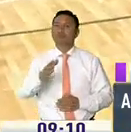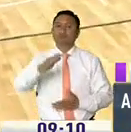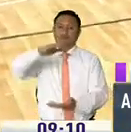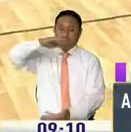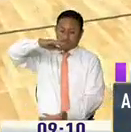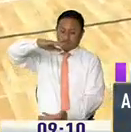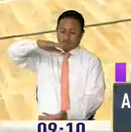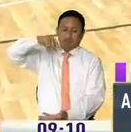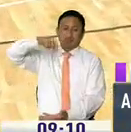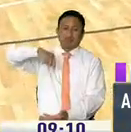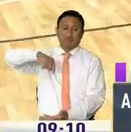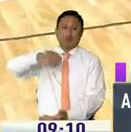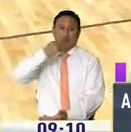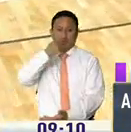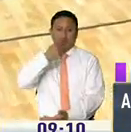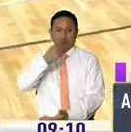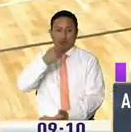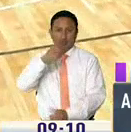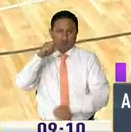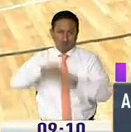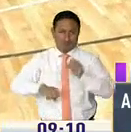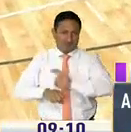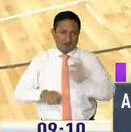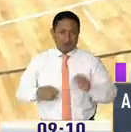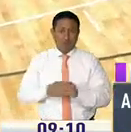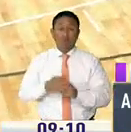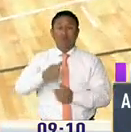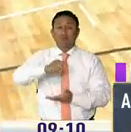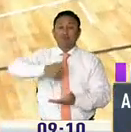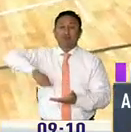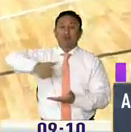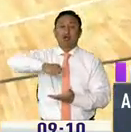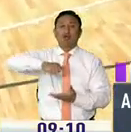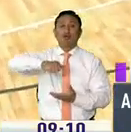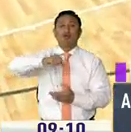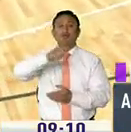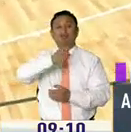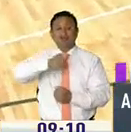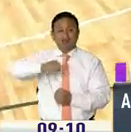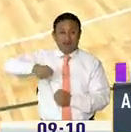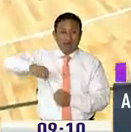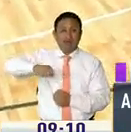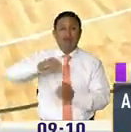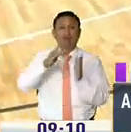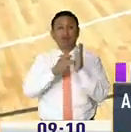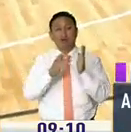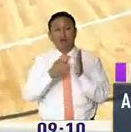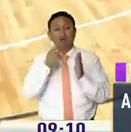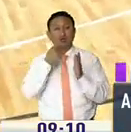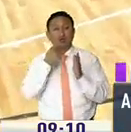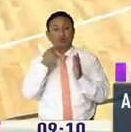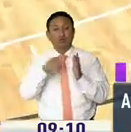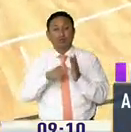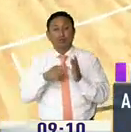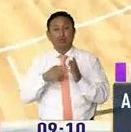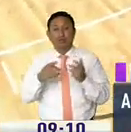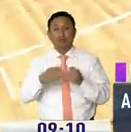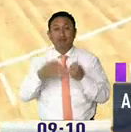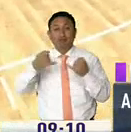por alimentos no perecibles, sí, como atún, sardina, estamos hablando de arroz, azúcar, también